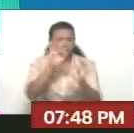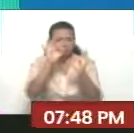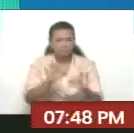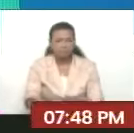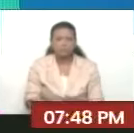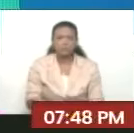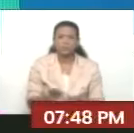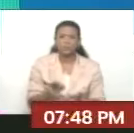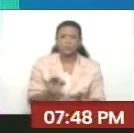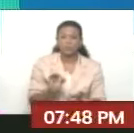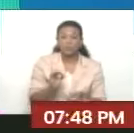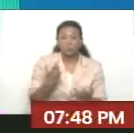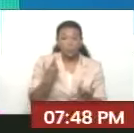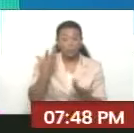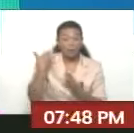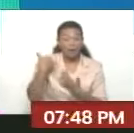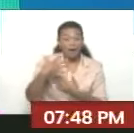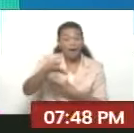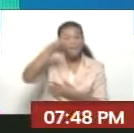Tuvimos